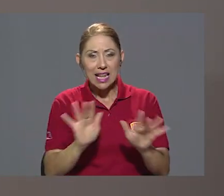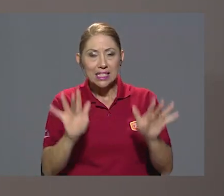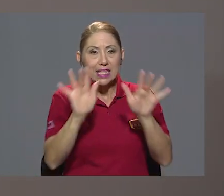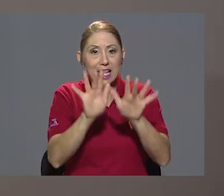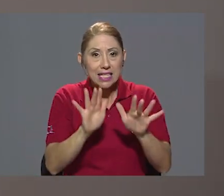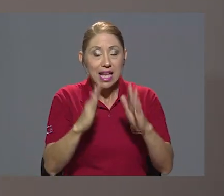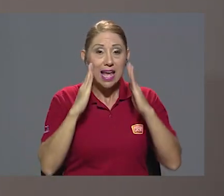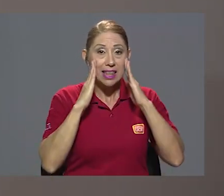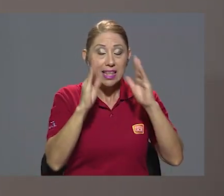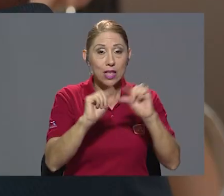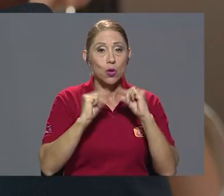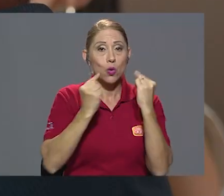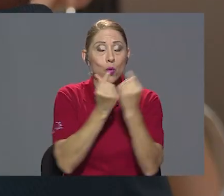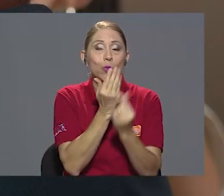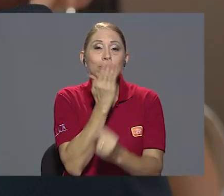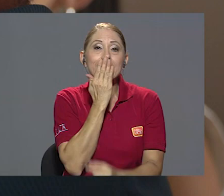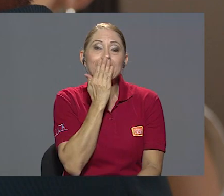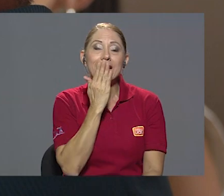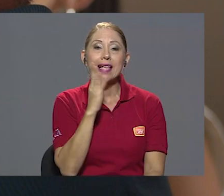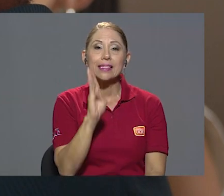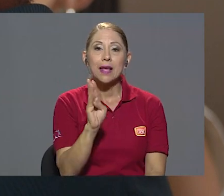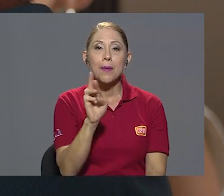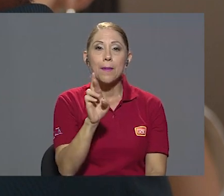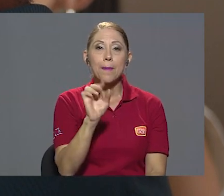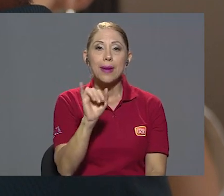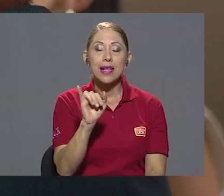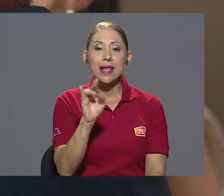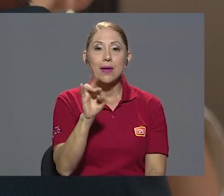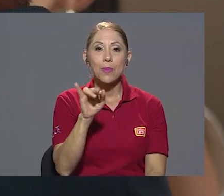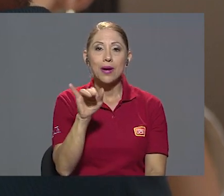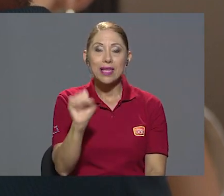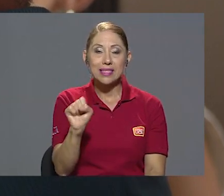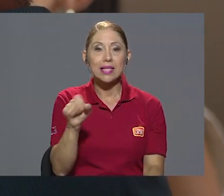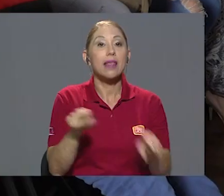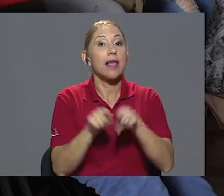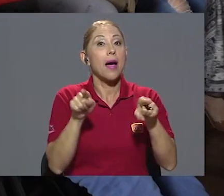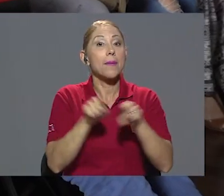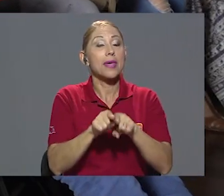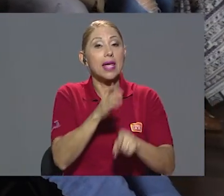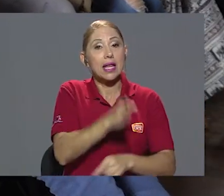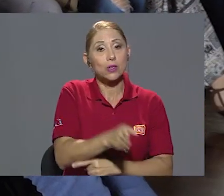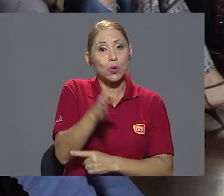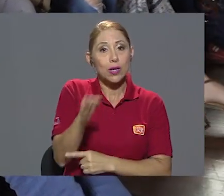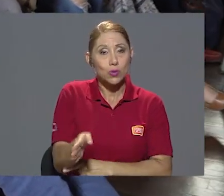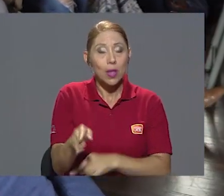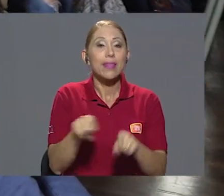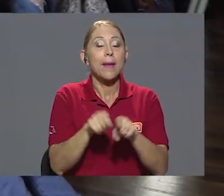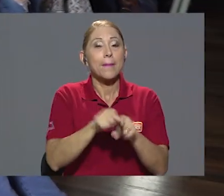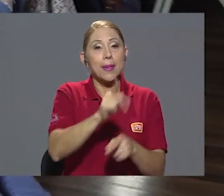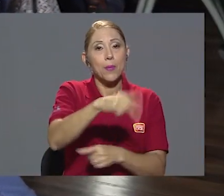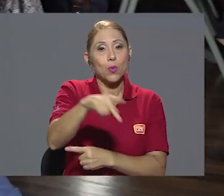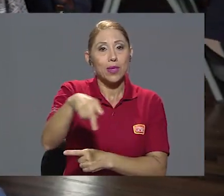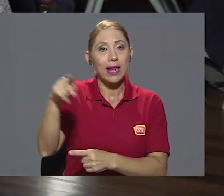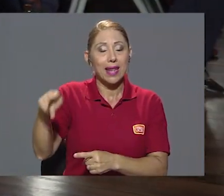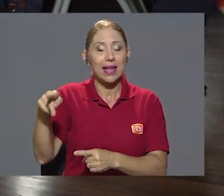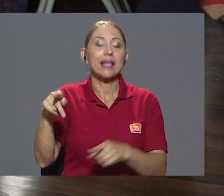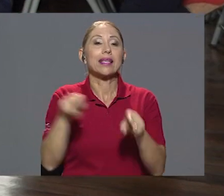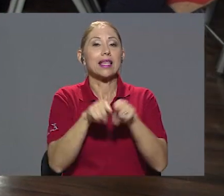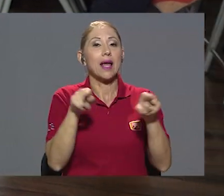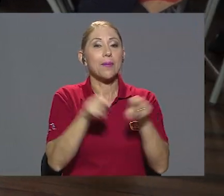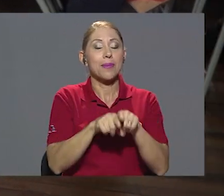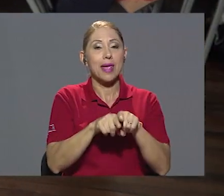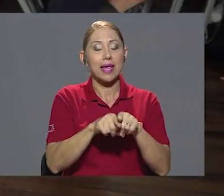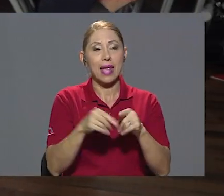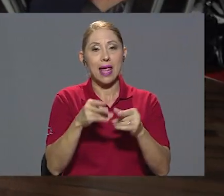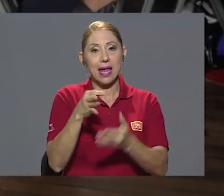atendiendo grupos indígenas bribris, trabajamos en la zona sur, en Buenos Aires de Punta Arenas y también en Canoas, y